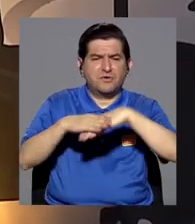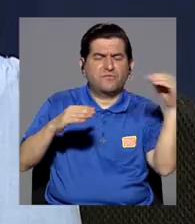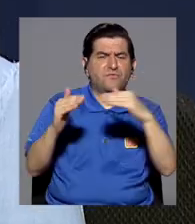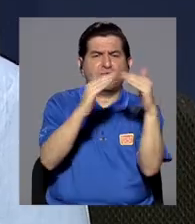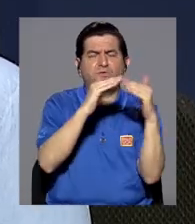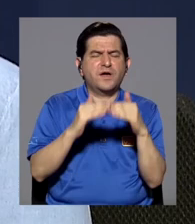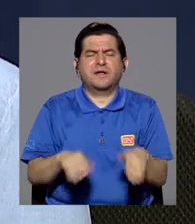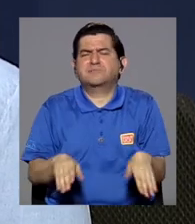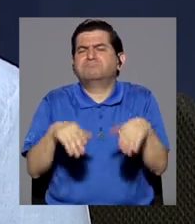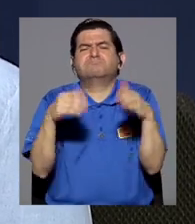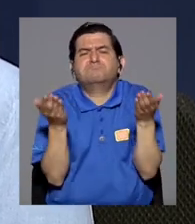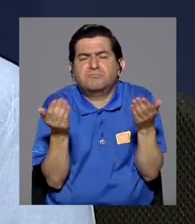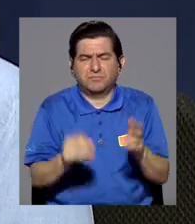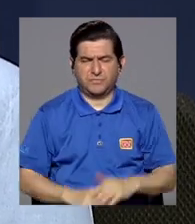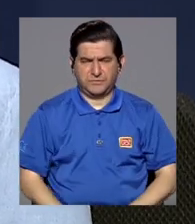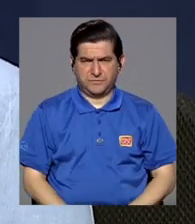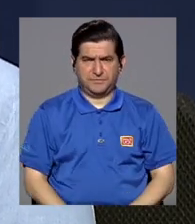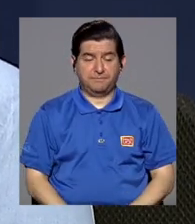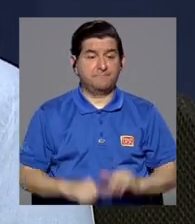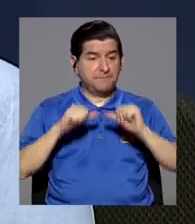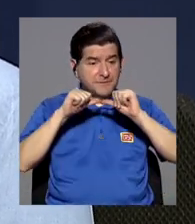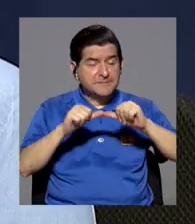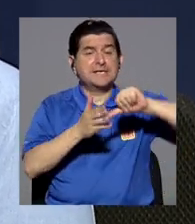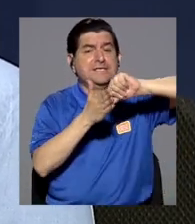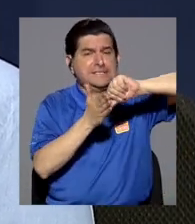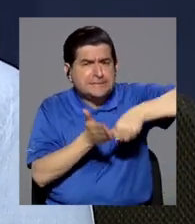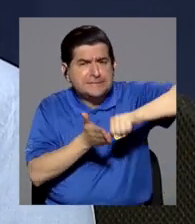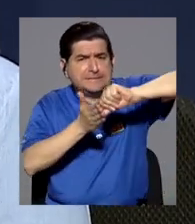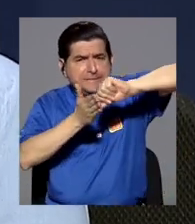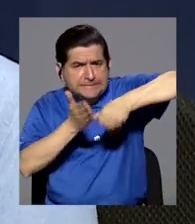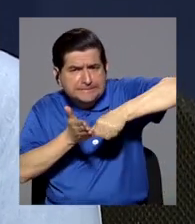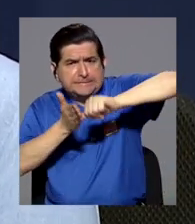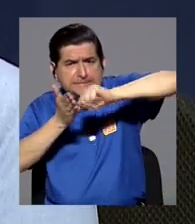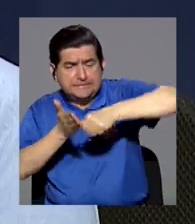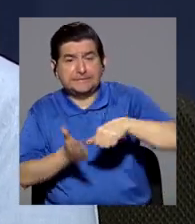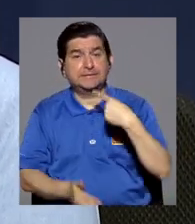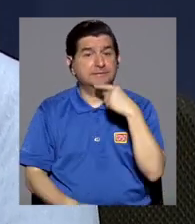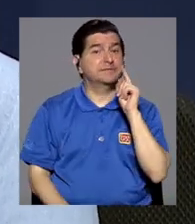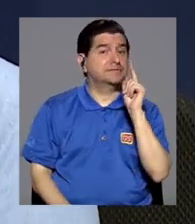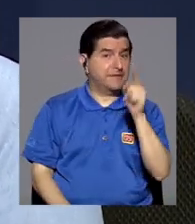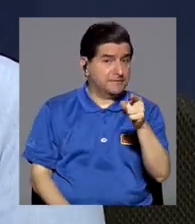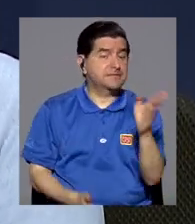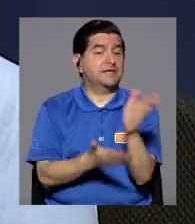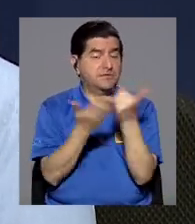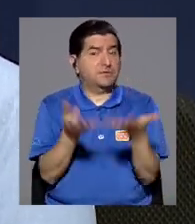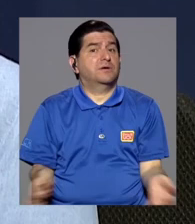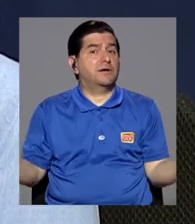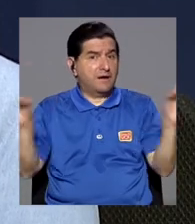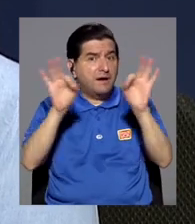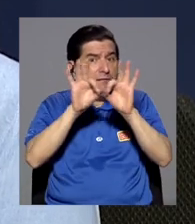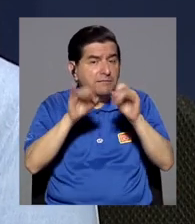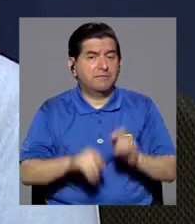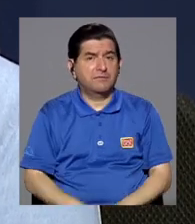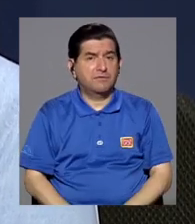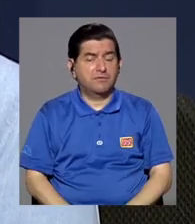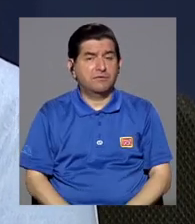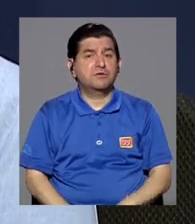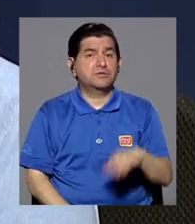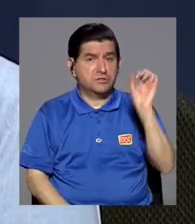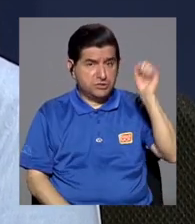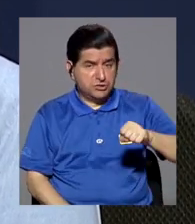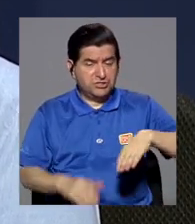ciudad bueno creo que sí que tenemos que seguir insistiendo ustedes a ver a ti está señalando algo muy importante tenemos que salir